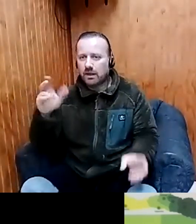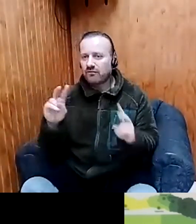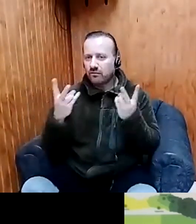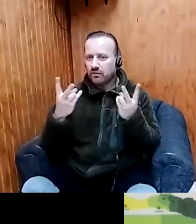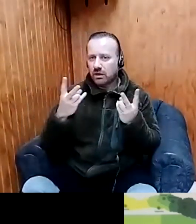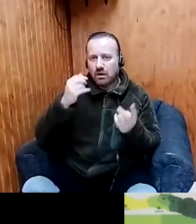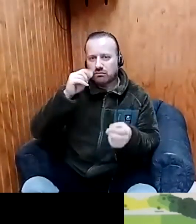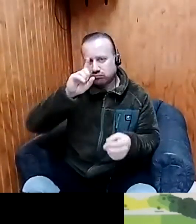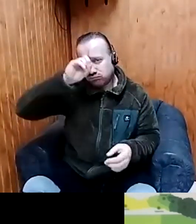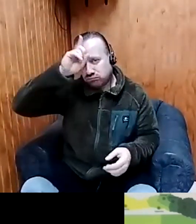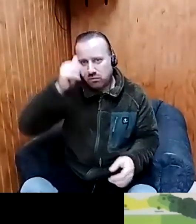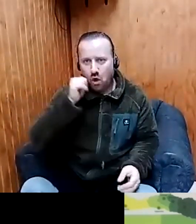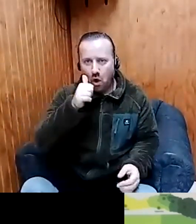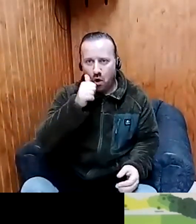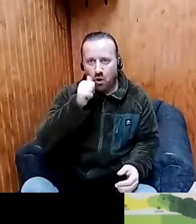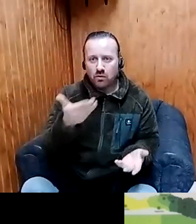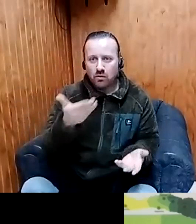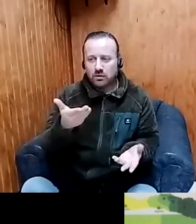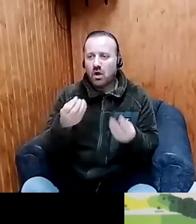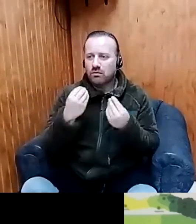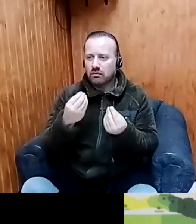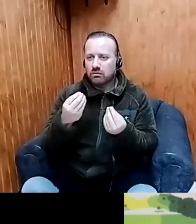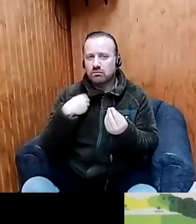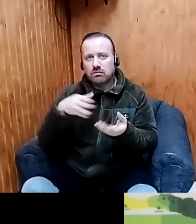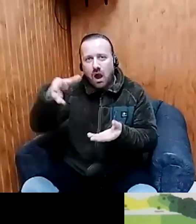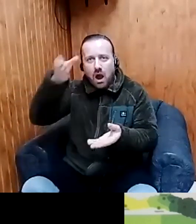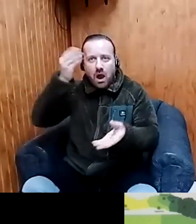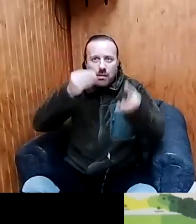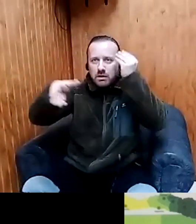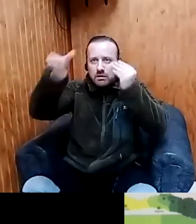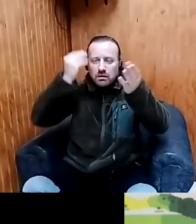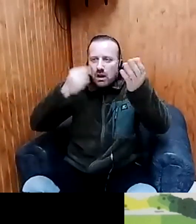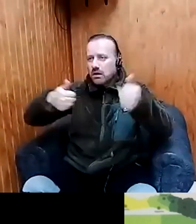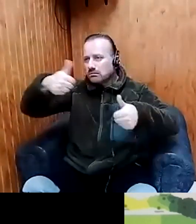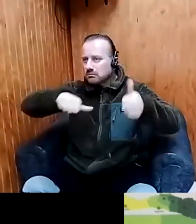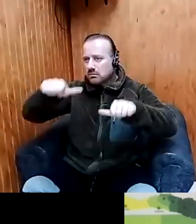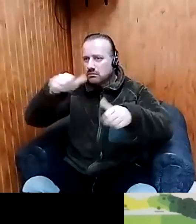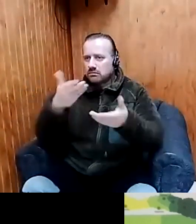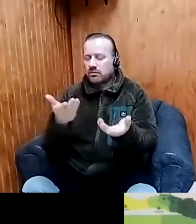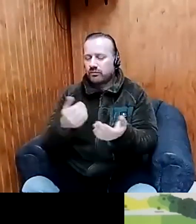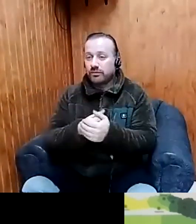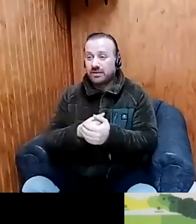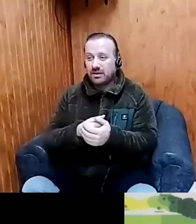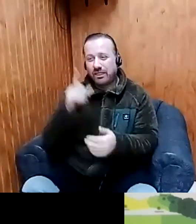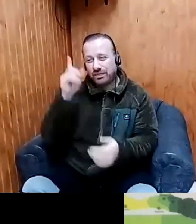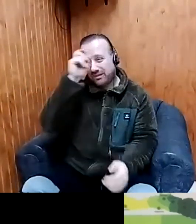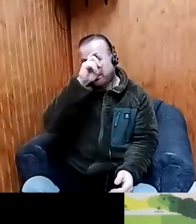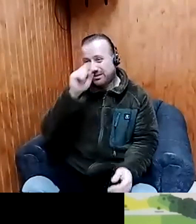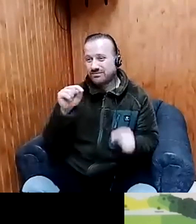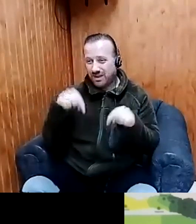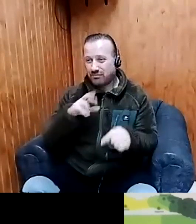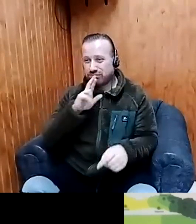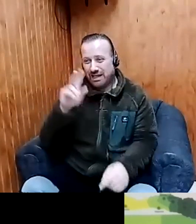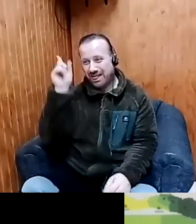cotidiana y buenos referentes científicos. Es muy difícil responder en un minuto una pregunta tan